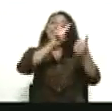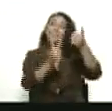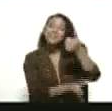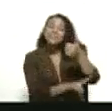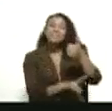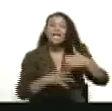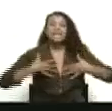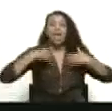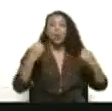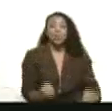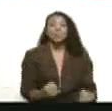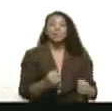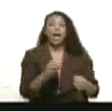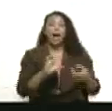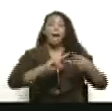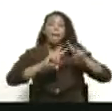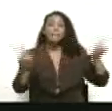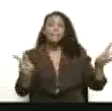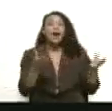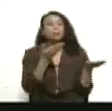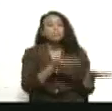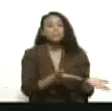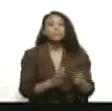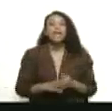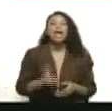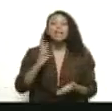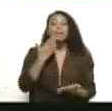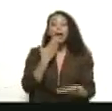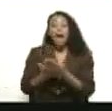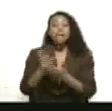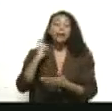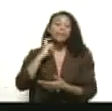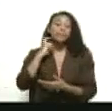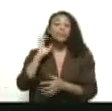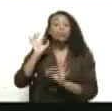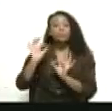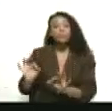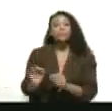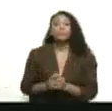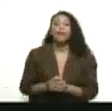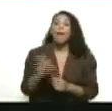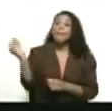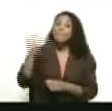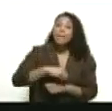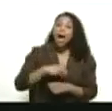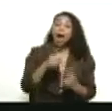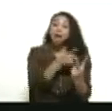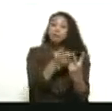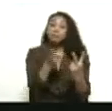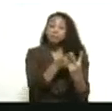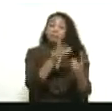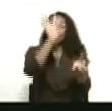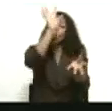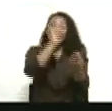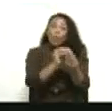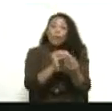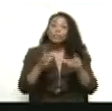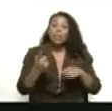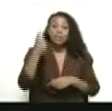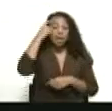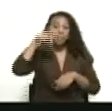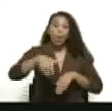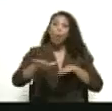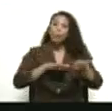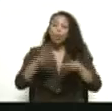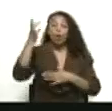Seguridad Ciudadana y Paz, almirante jefe Remigio Sayo Dichazo, también al fiscal general de la República, Tarek William Saad, en el marco de lo que han sido estas conclusiones de esta reunión